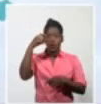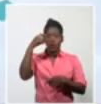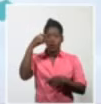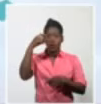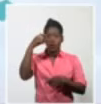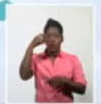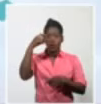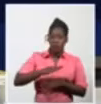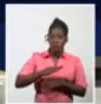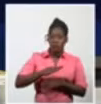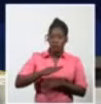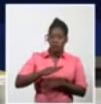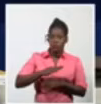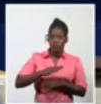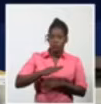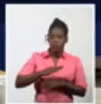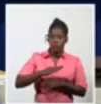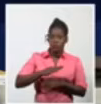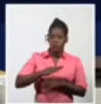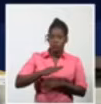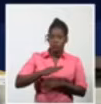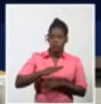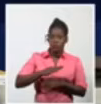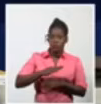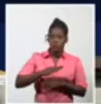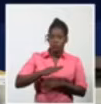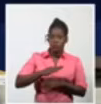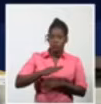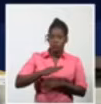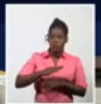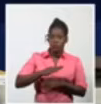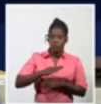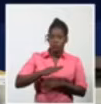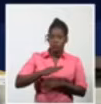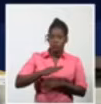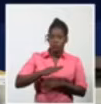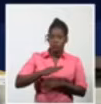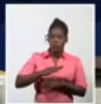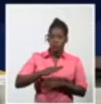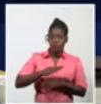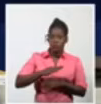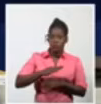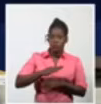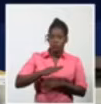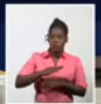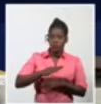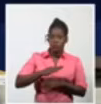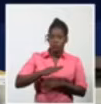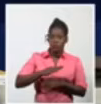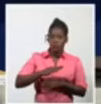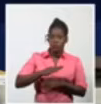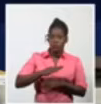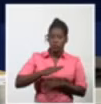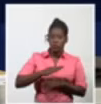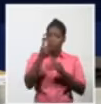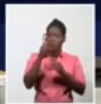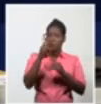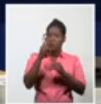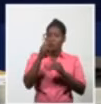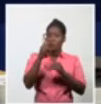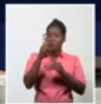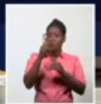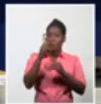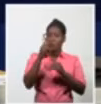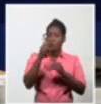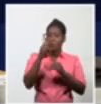años hubo 7. El número mayor estuvo entre los 20 y los 39 años, que son 15 personas,